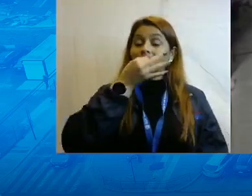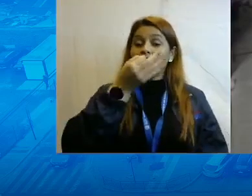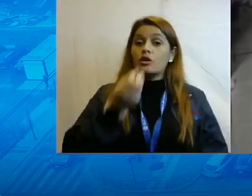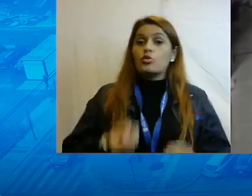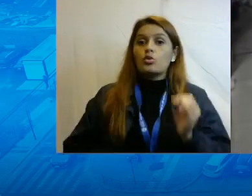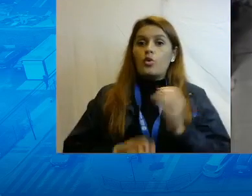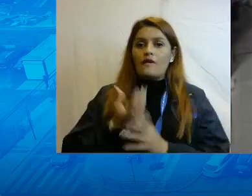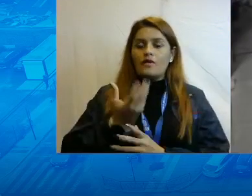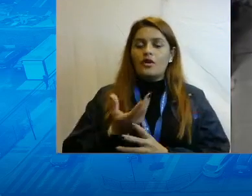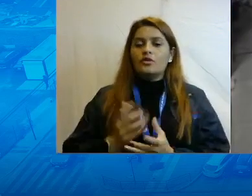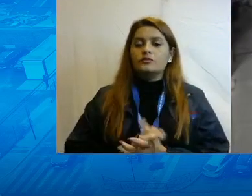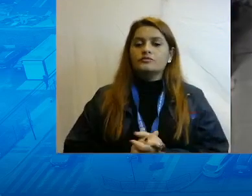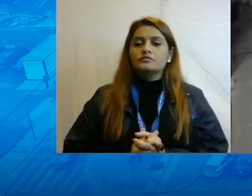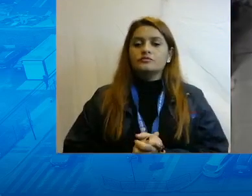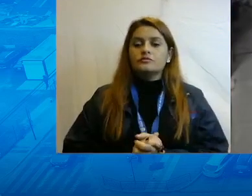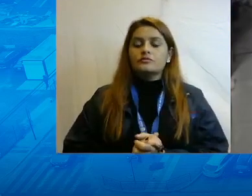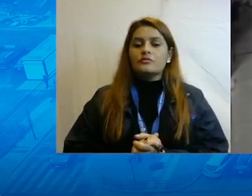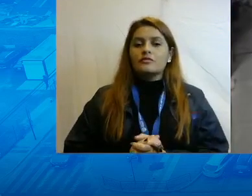que